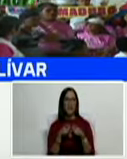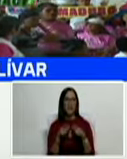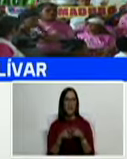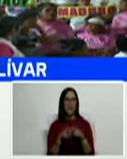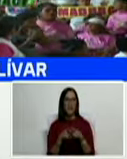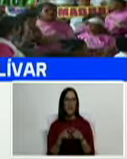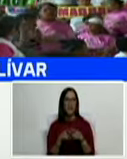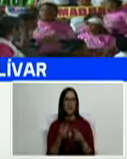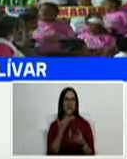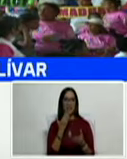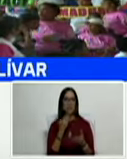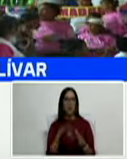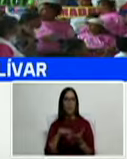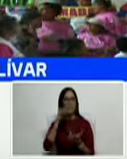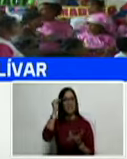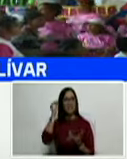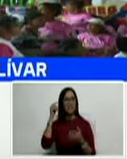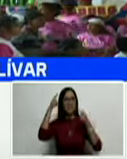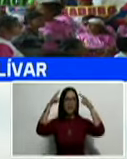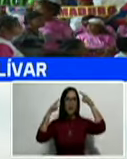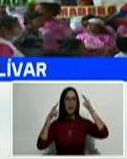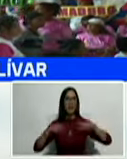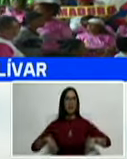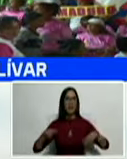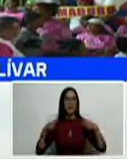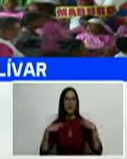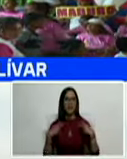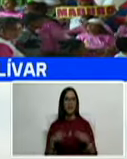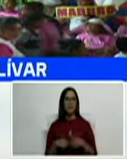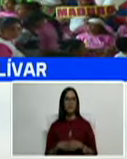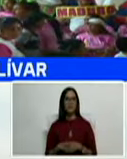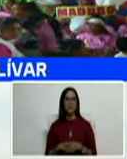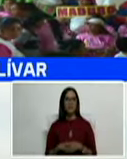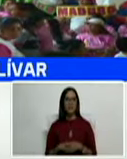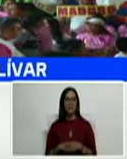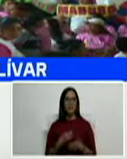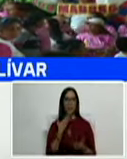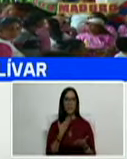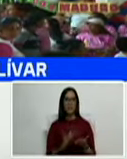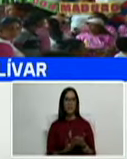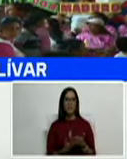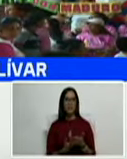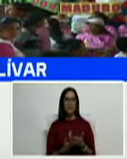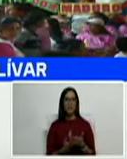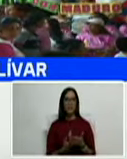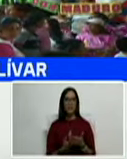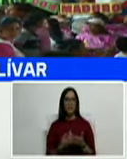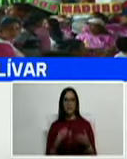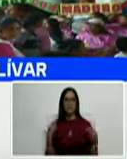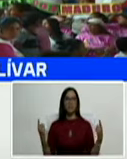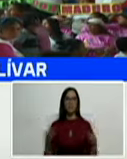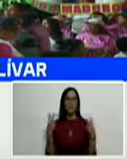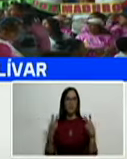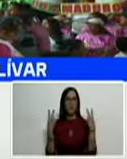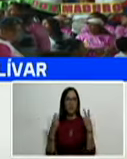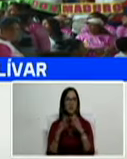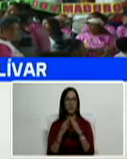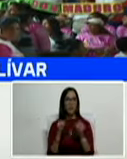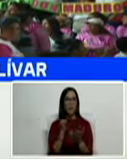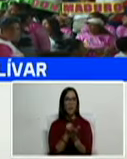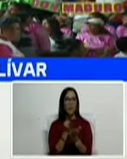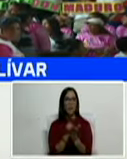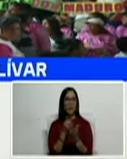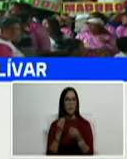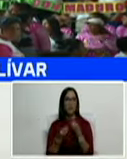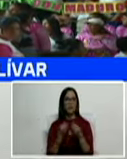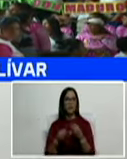si algo aprendí yo de Chávez y de la vida, y nos ha permitido salir airosos de todas las pruebas que me ha puesto la